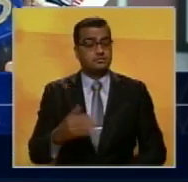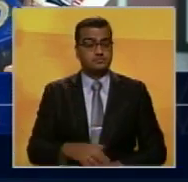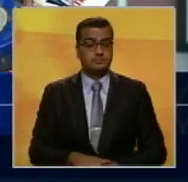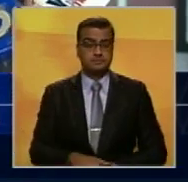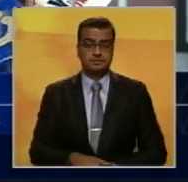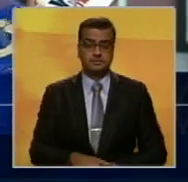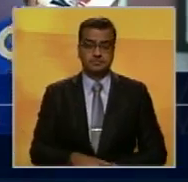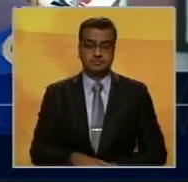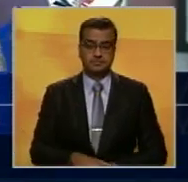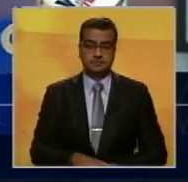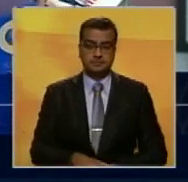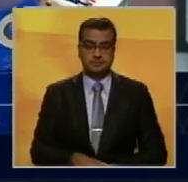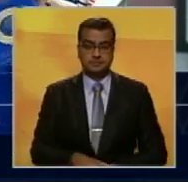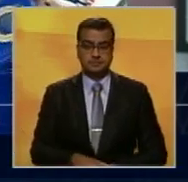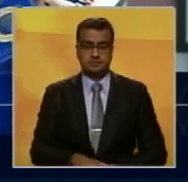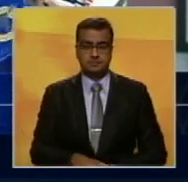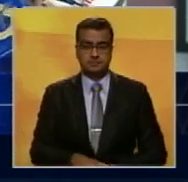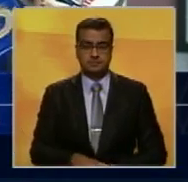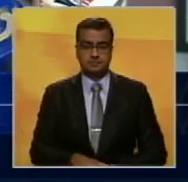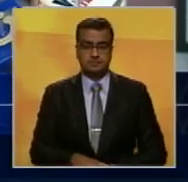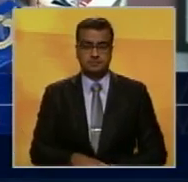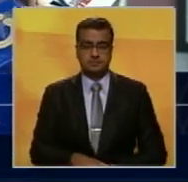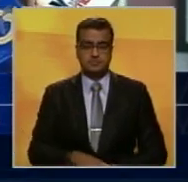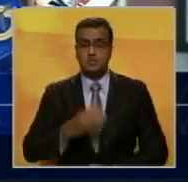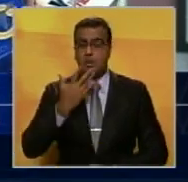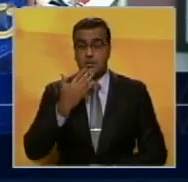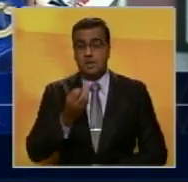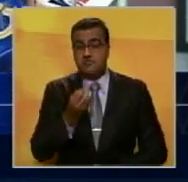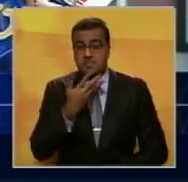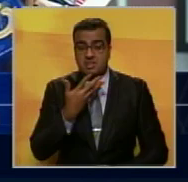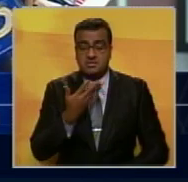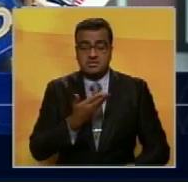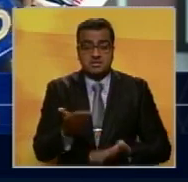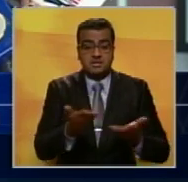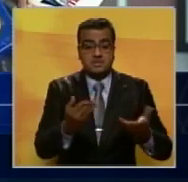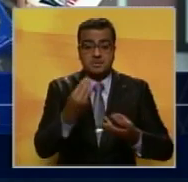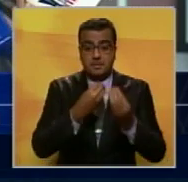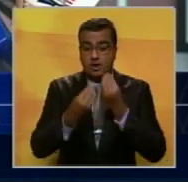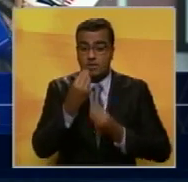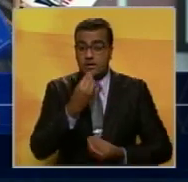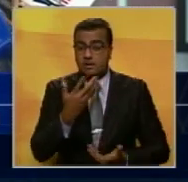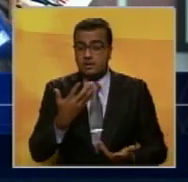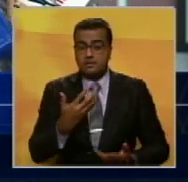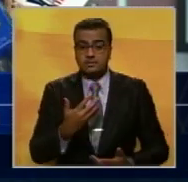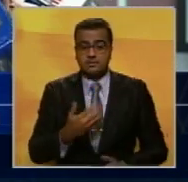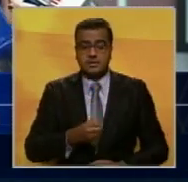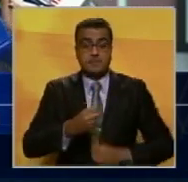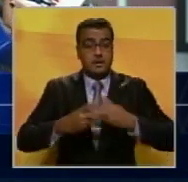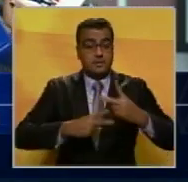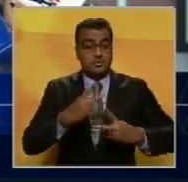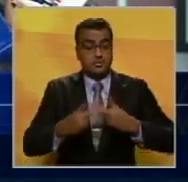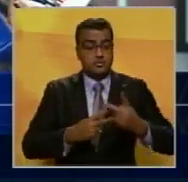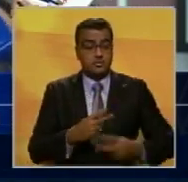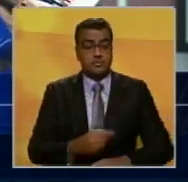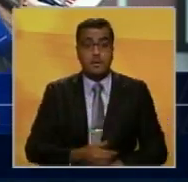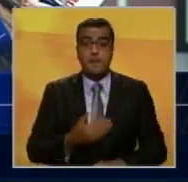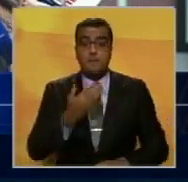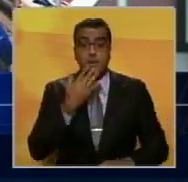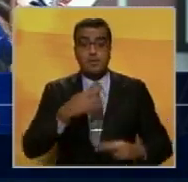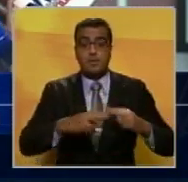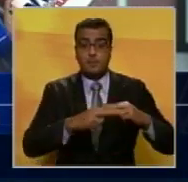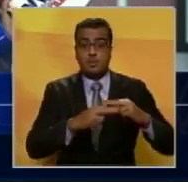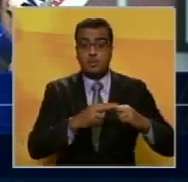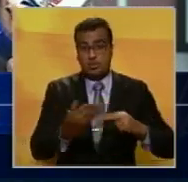suministro de bienes de consumo e insumos para la producción. Este es el principal puerto de nuestro